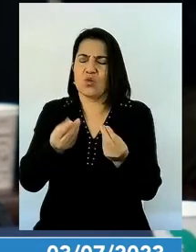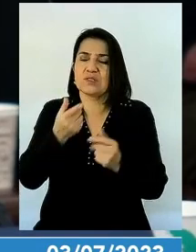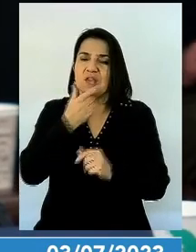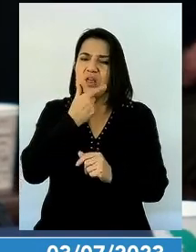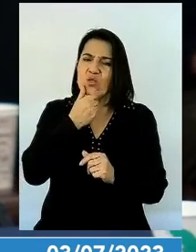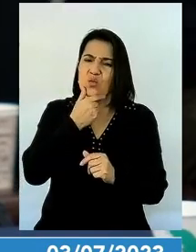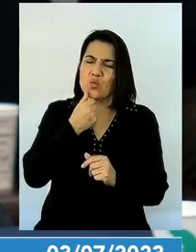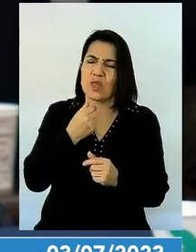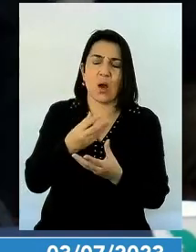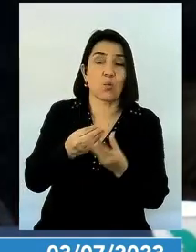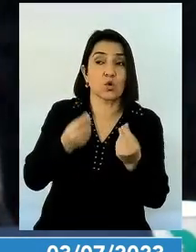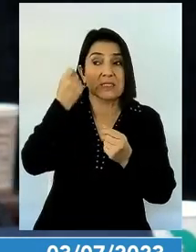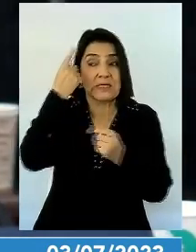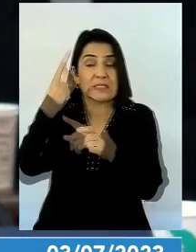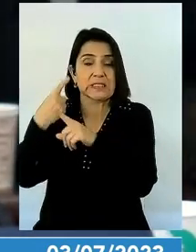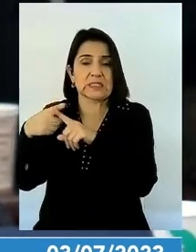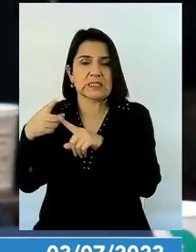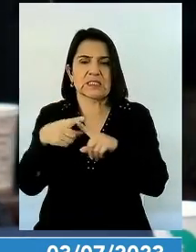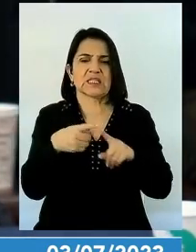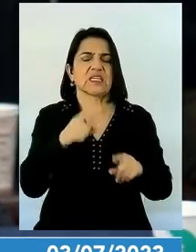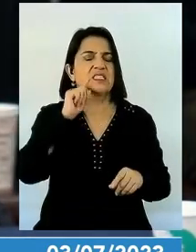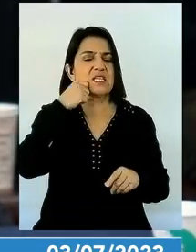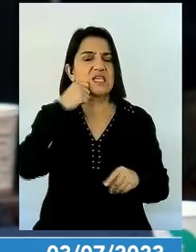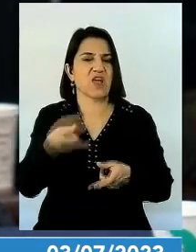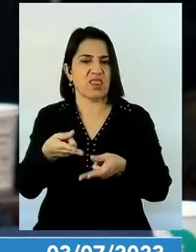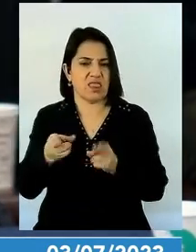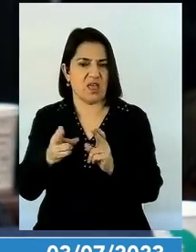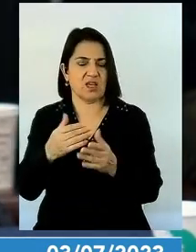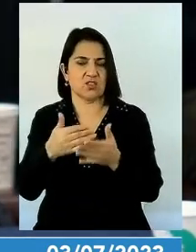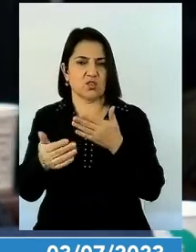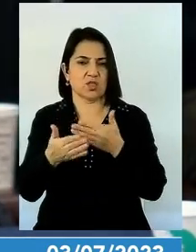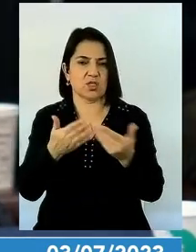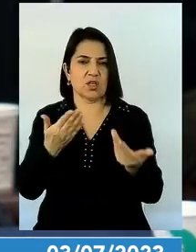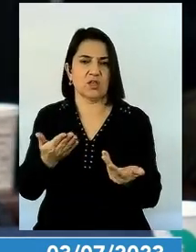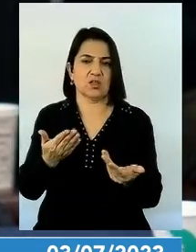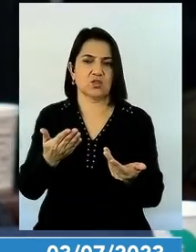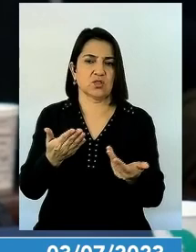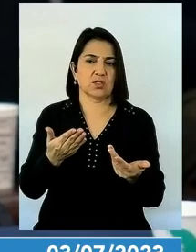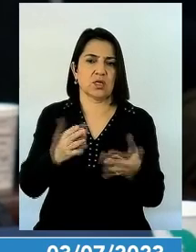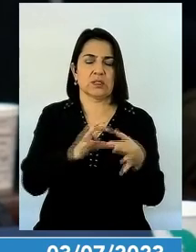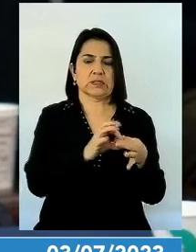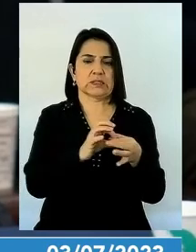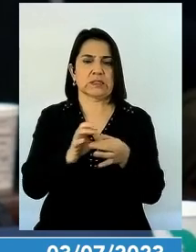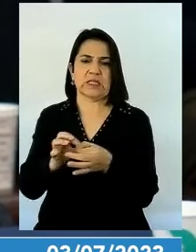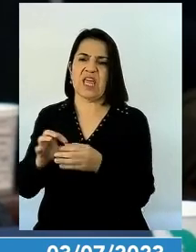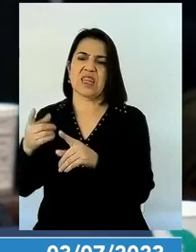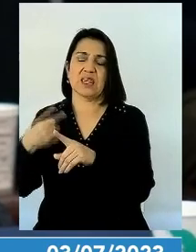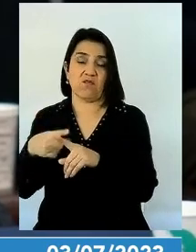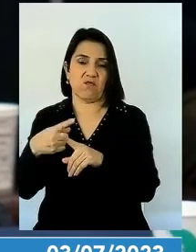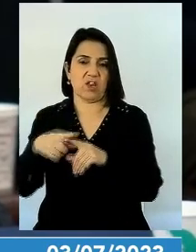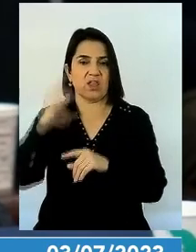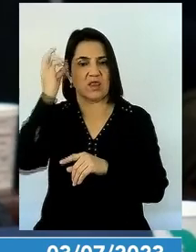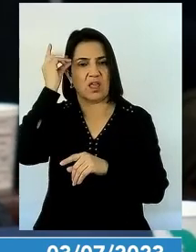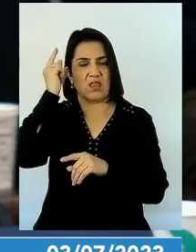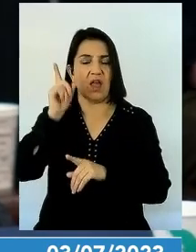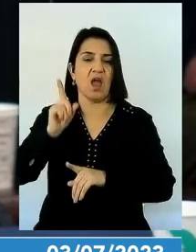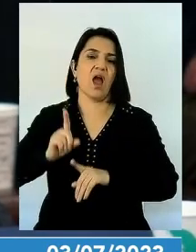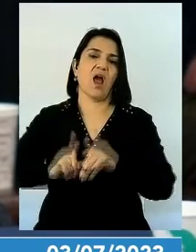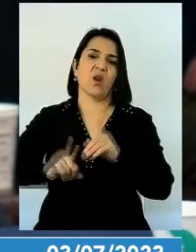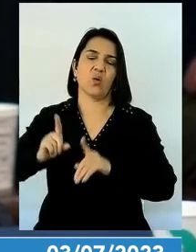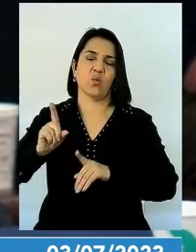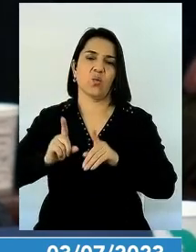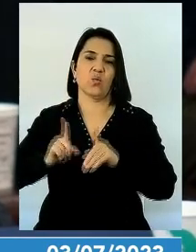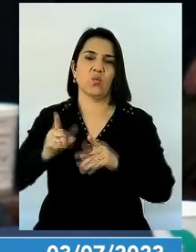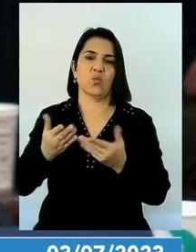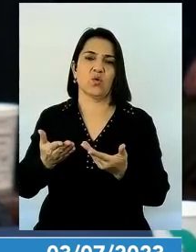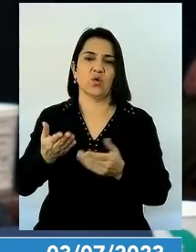a lo que se entiende como el derecho a la naturaleza, lo que dio pie para distintas conclusiones que en algunos casos podemos entender como